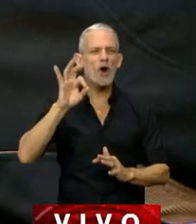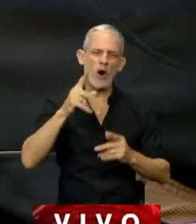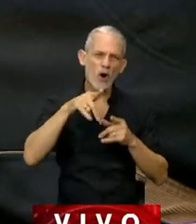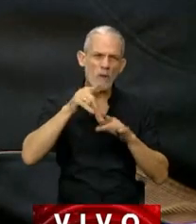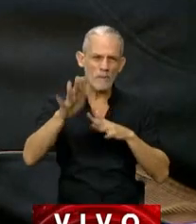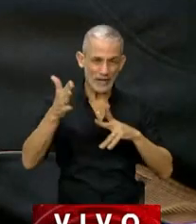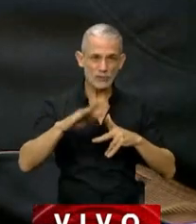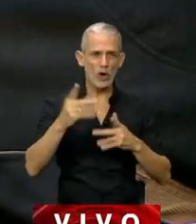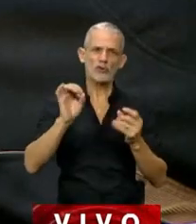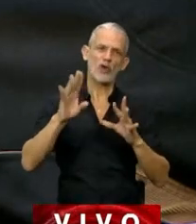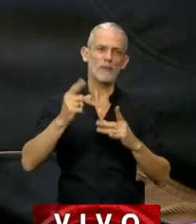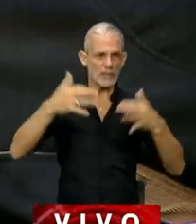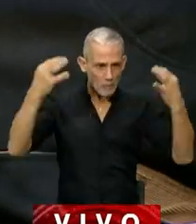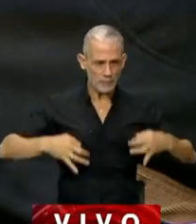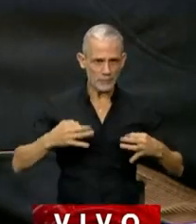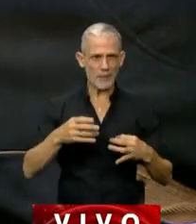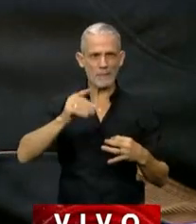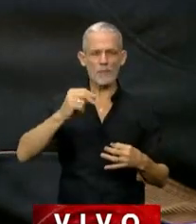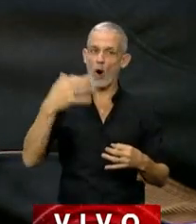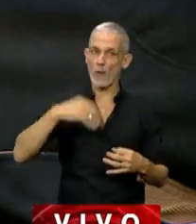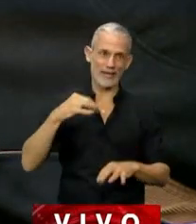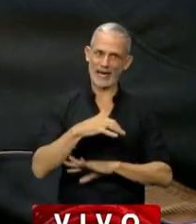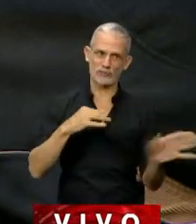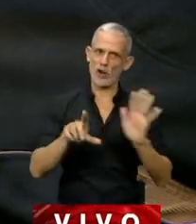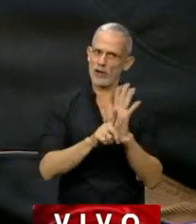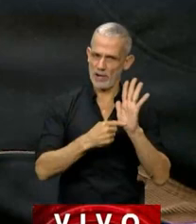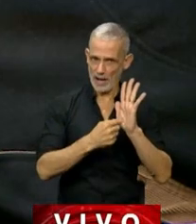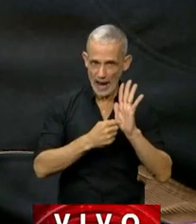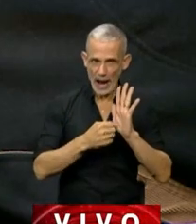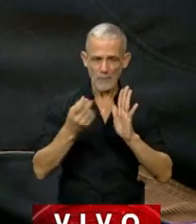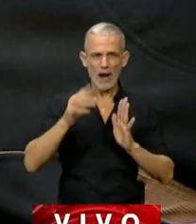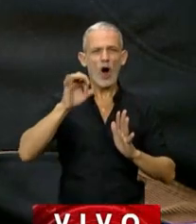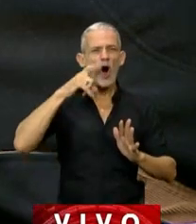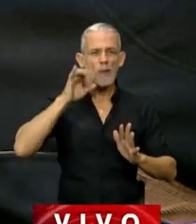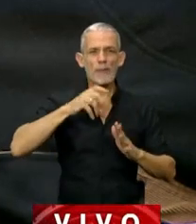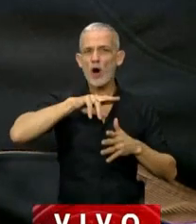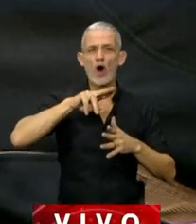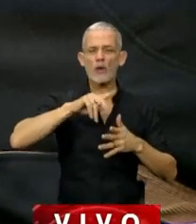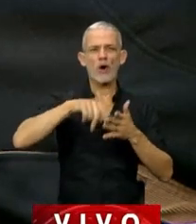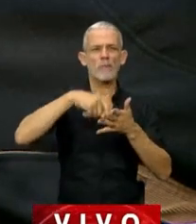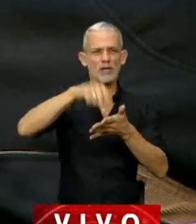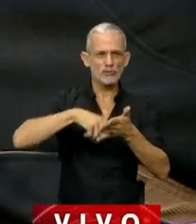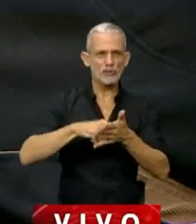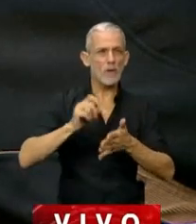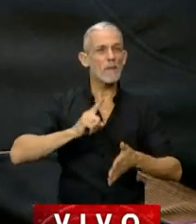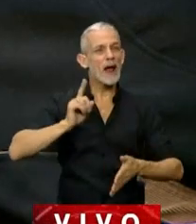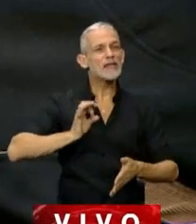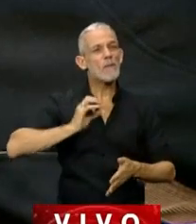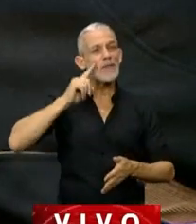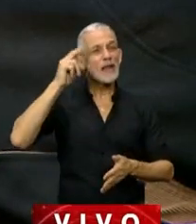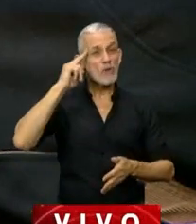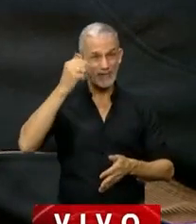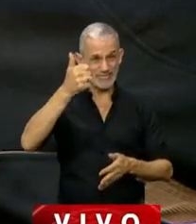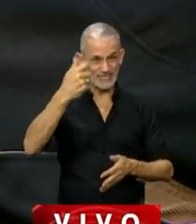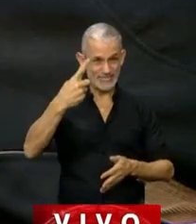No es solo una medida razonable, sino una obligación legal en virtud de la Convención Única de 1961 sobre